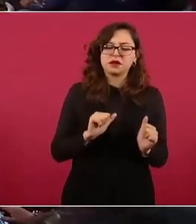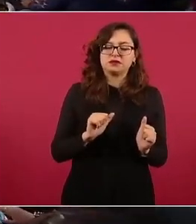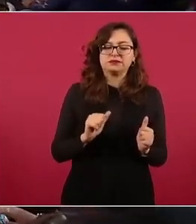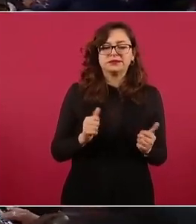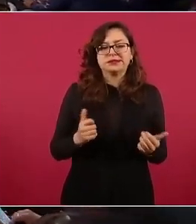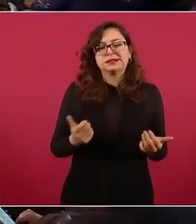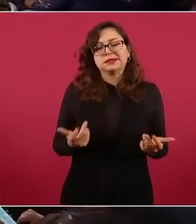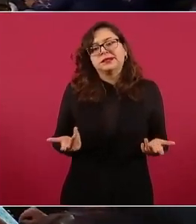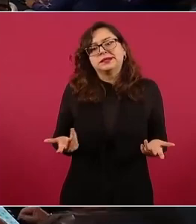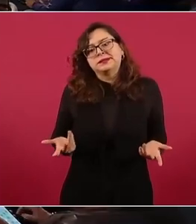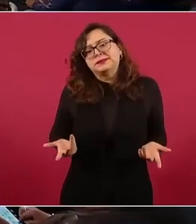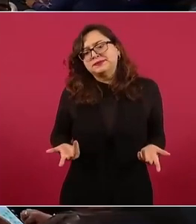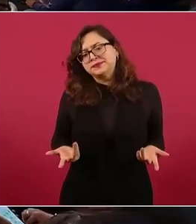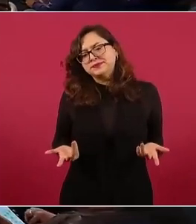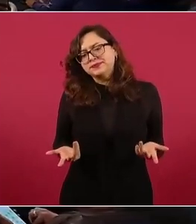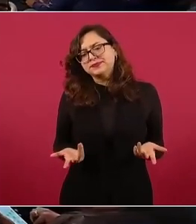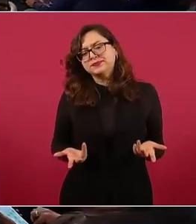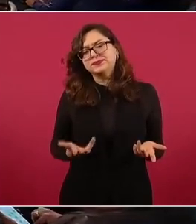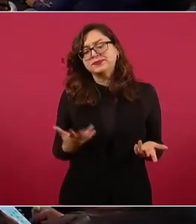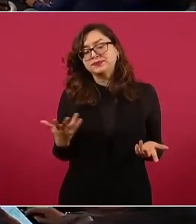y